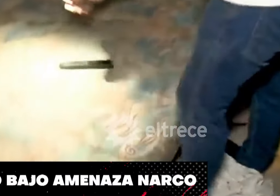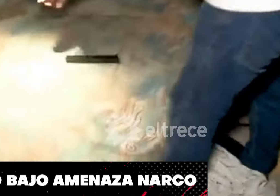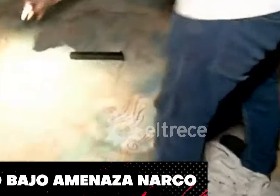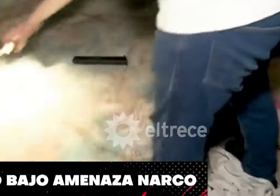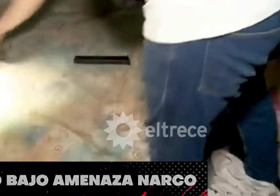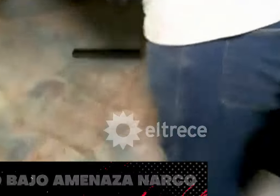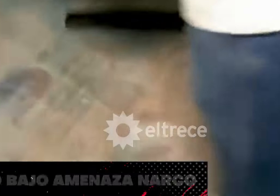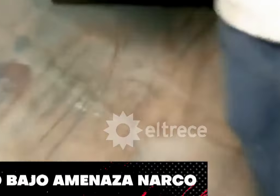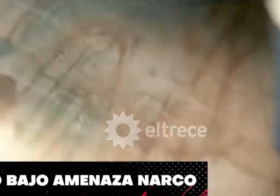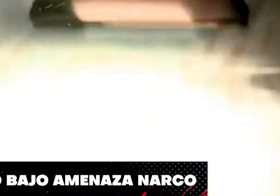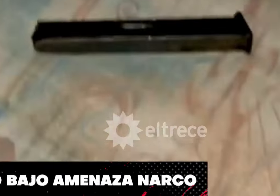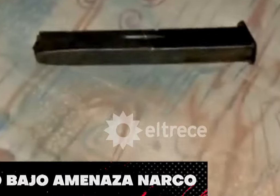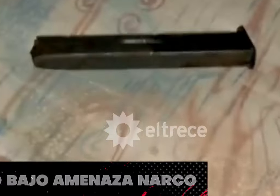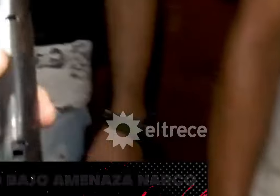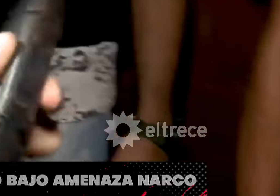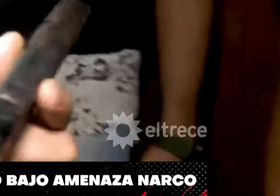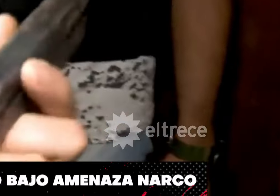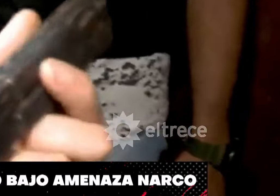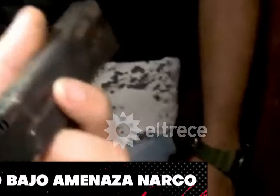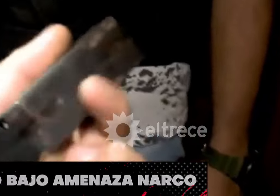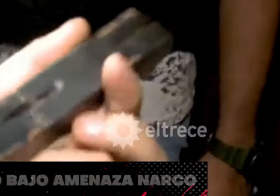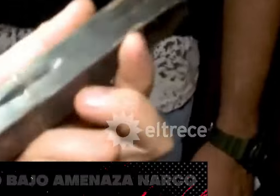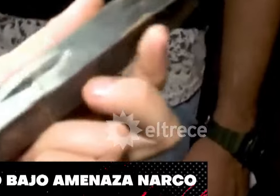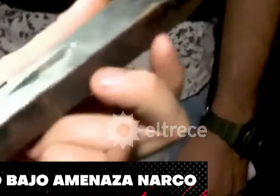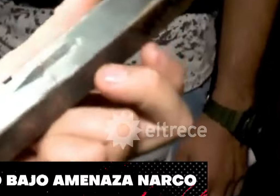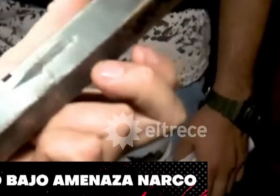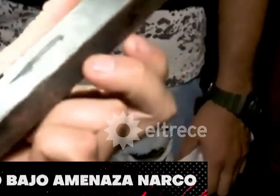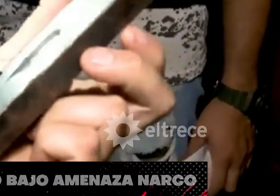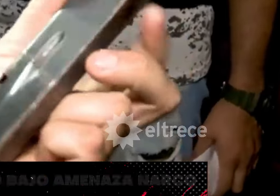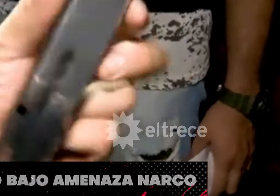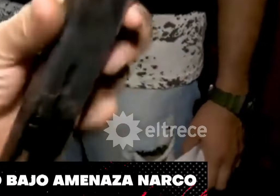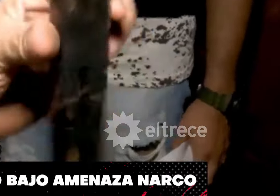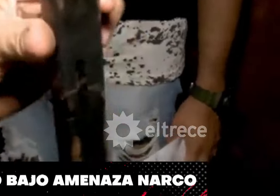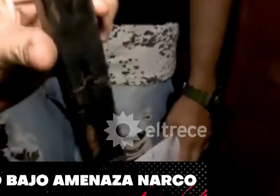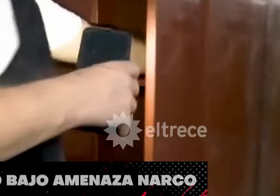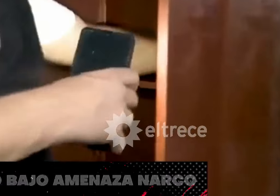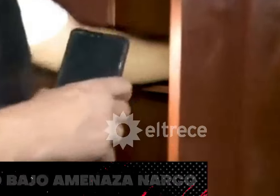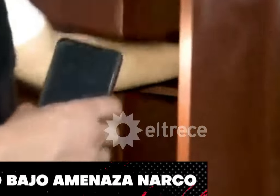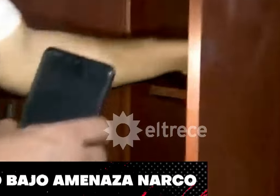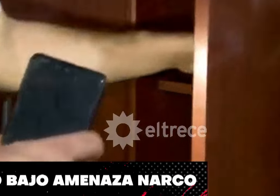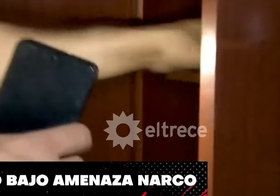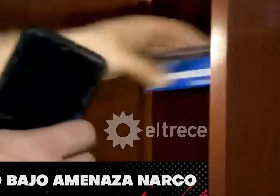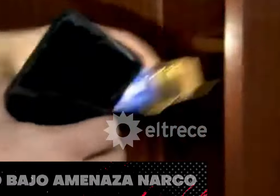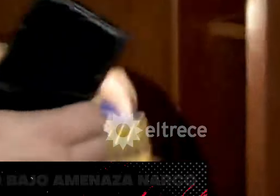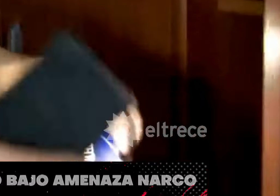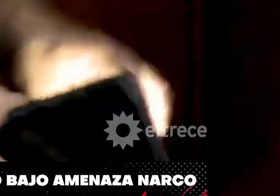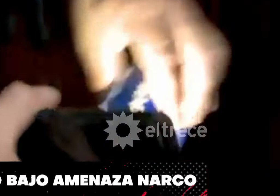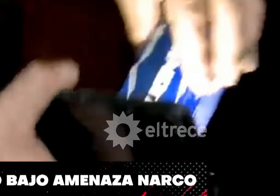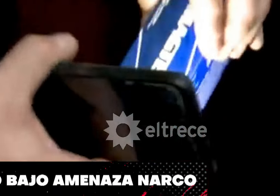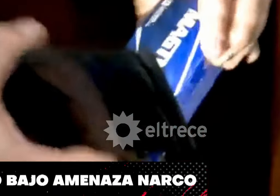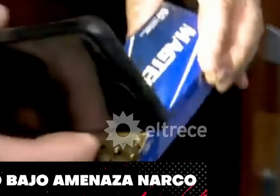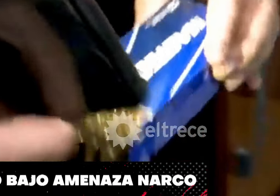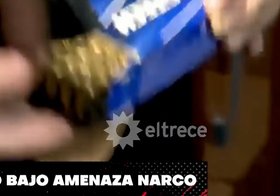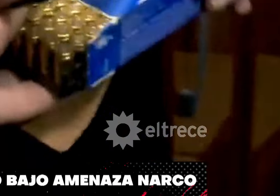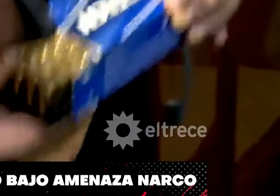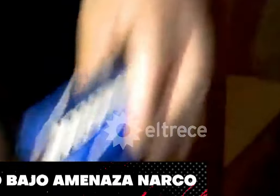porque no los ubican? No les excelente, excelente pregunta. Palanca, la metáfora es palanca mata currículo. ¿Cuántos licenciados hay en seguridad en